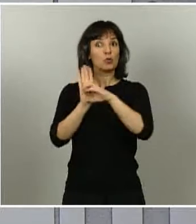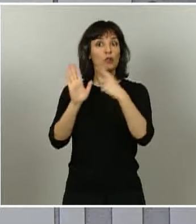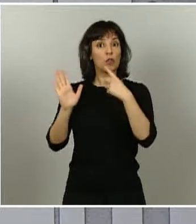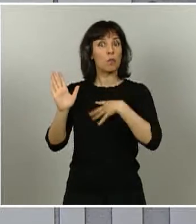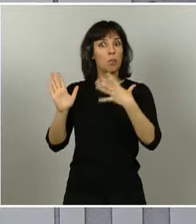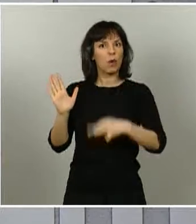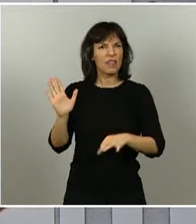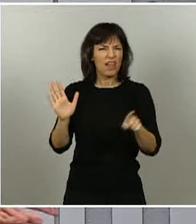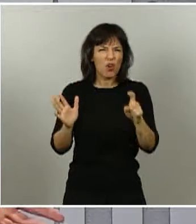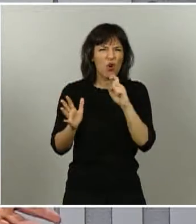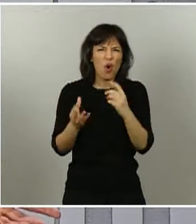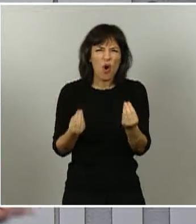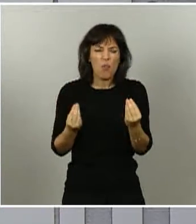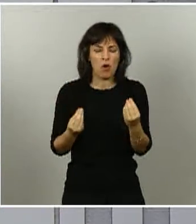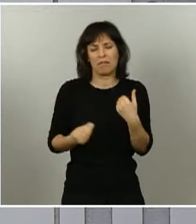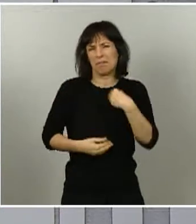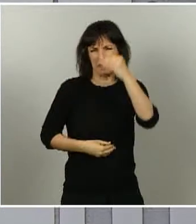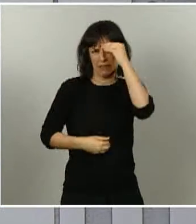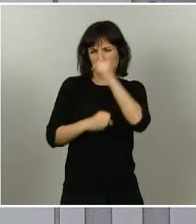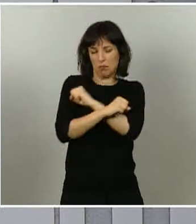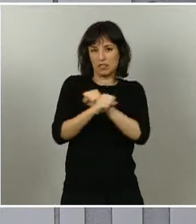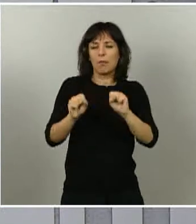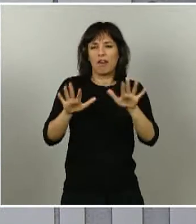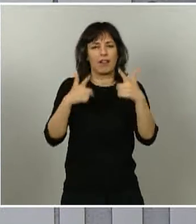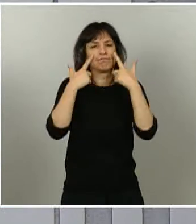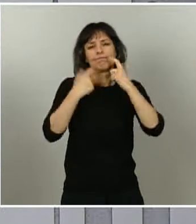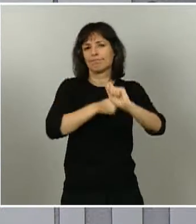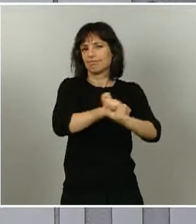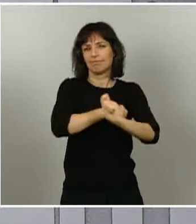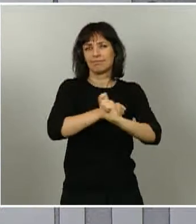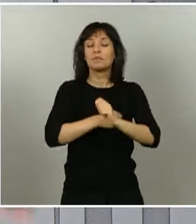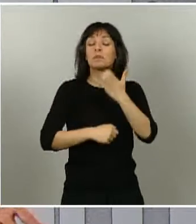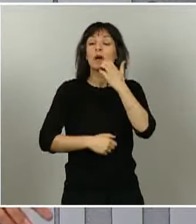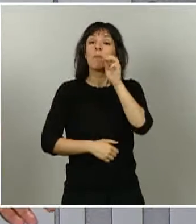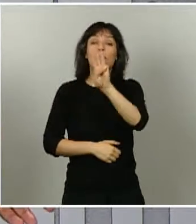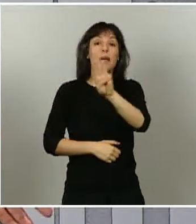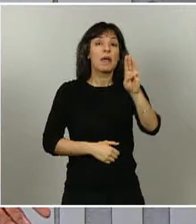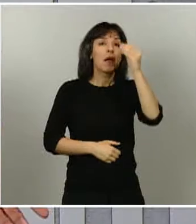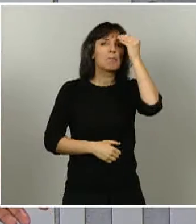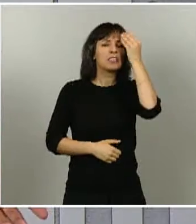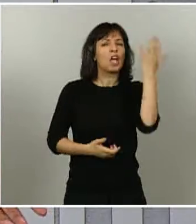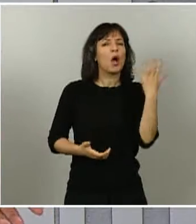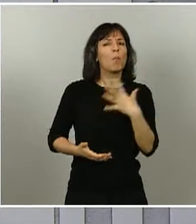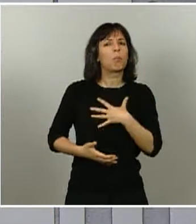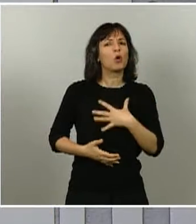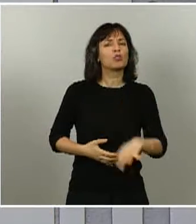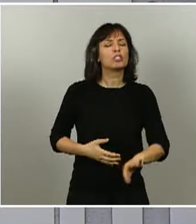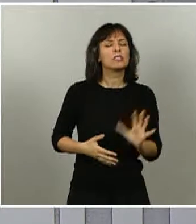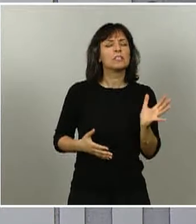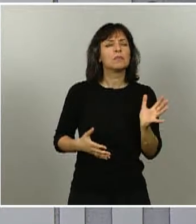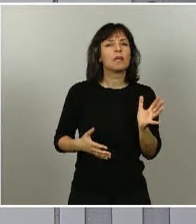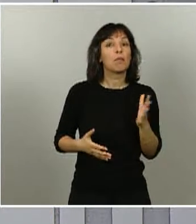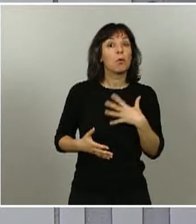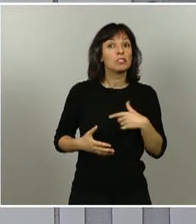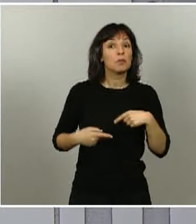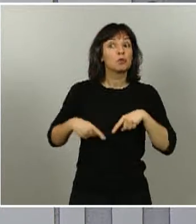además, pero es una trampa manifiesta, porque si ellos pensaran que era posible, no iban a ponerlo en manos del Gobierno, seguirían haciendo que el